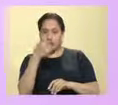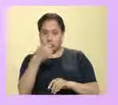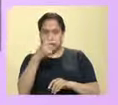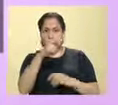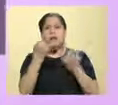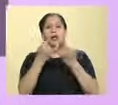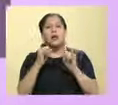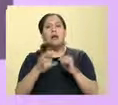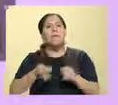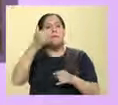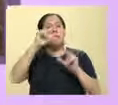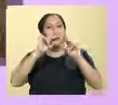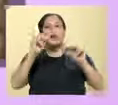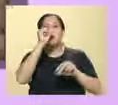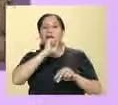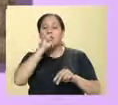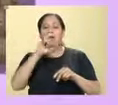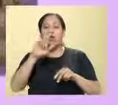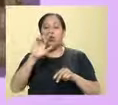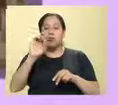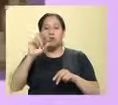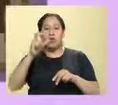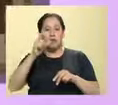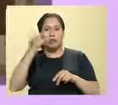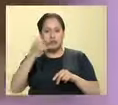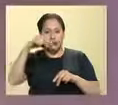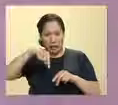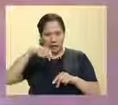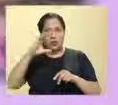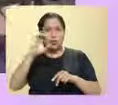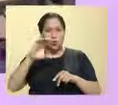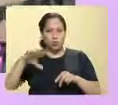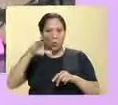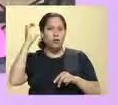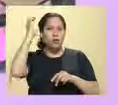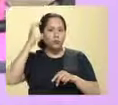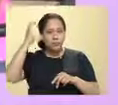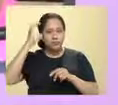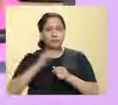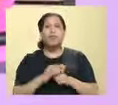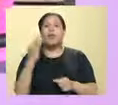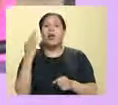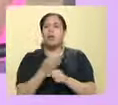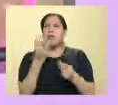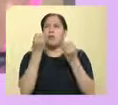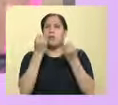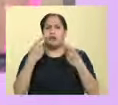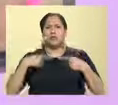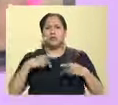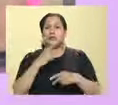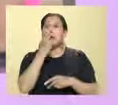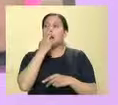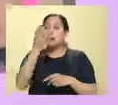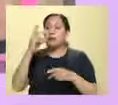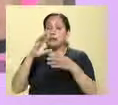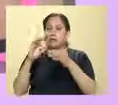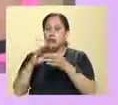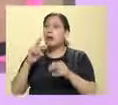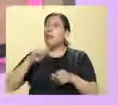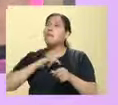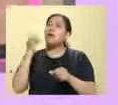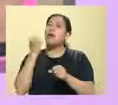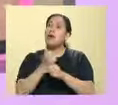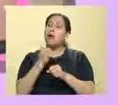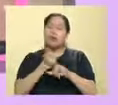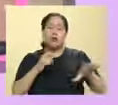inauguró la primera nevería Roxy aquí en la Colonia Condesa. Wow. Ahorita hay mucha gente que nos dice, mi abuelito